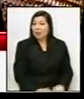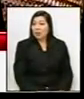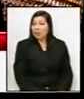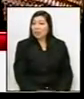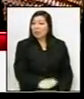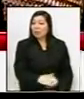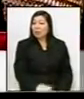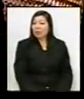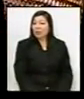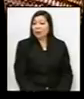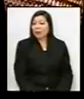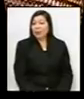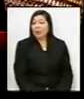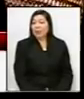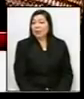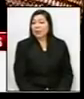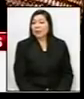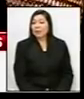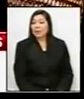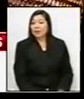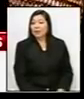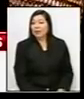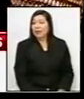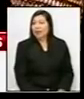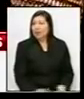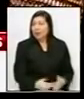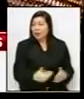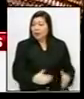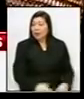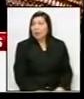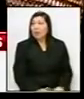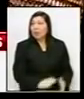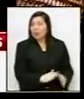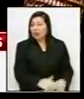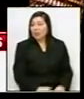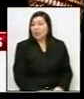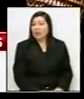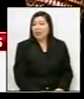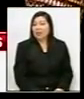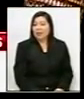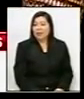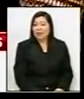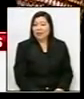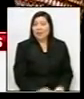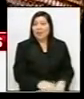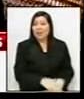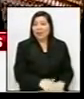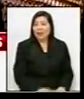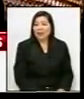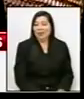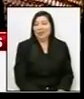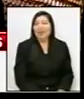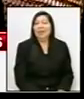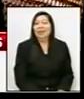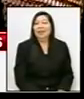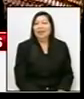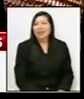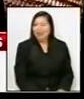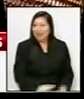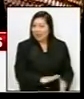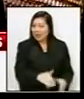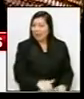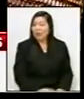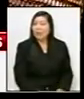tipo penal. Entonces, si no hay esos elementos, no solamente ser funcionario público, sino se ha determinado